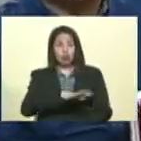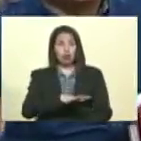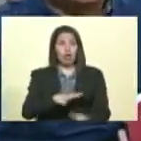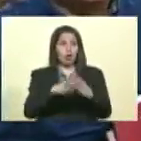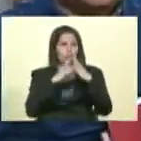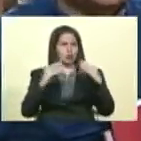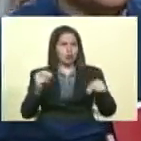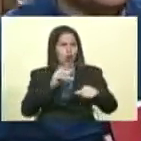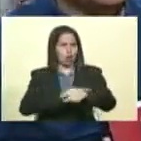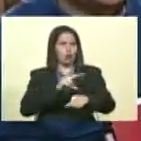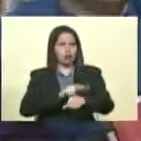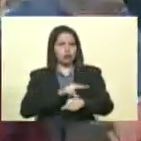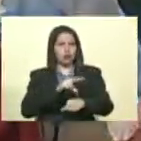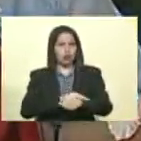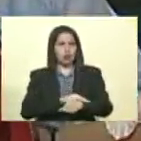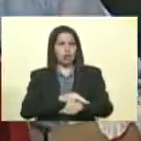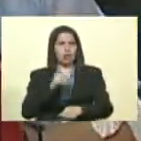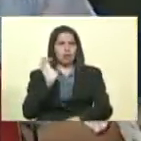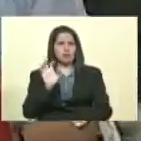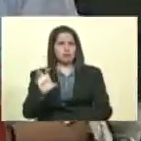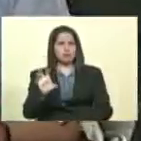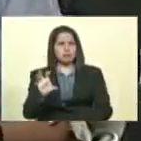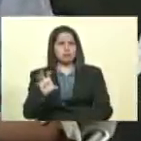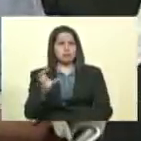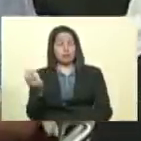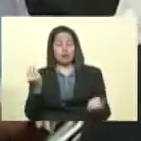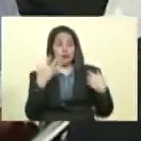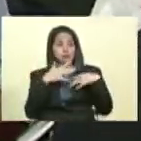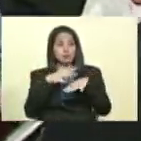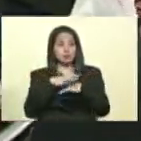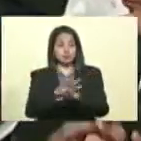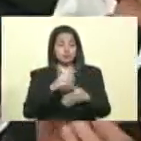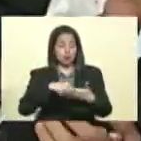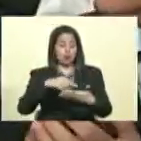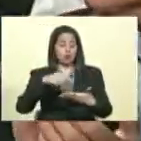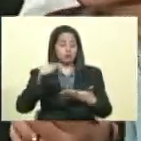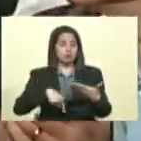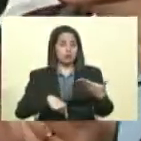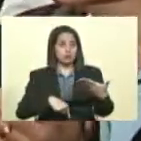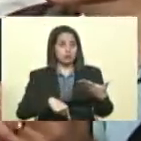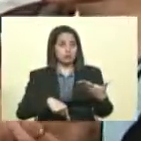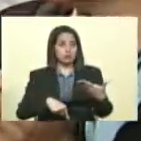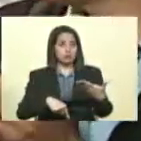todos los médicos y médicos de la patria, incluyéndolos en este contrato colectivo.